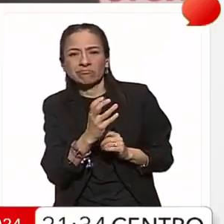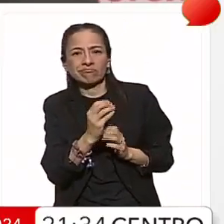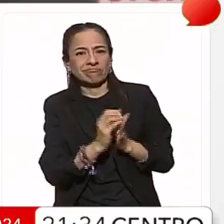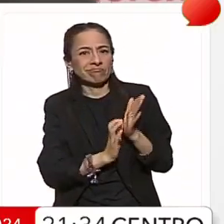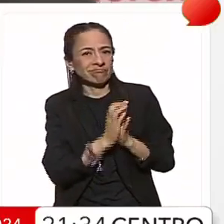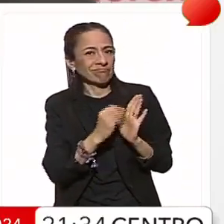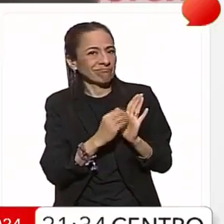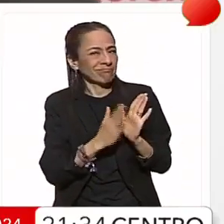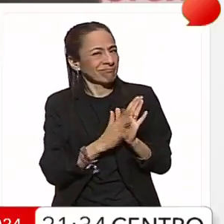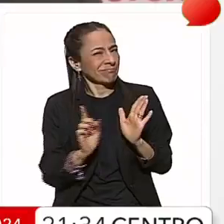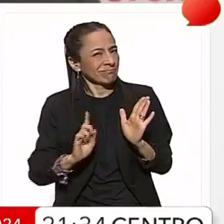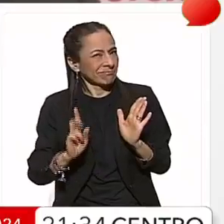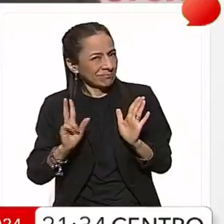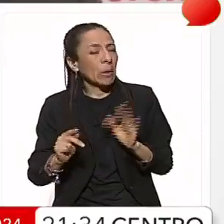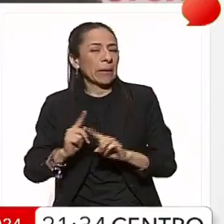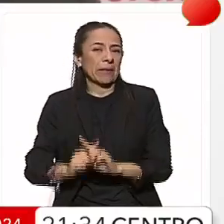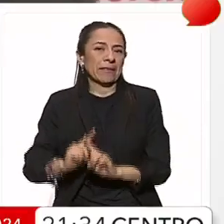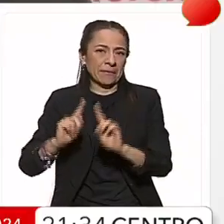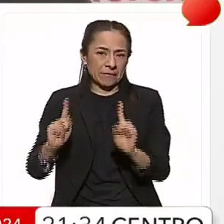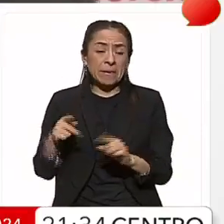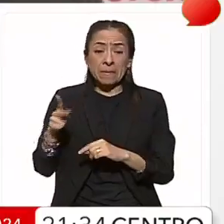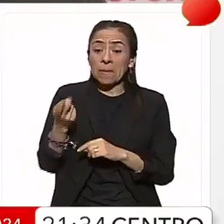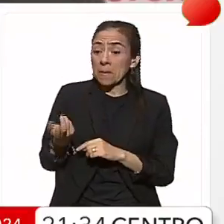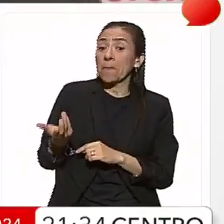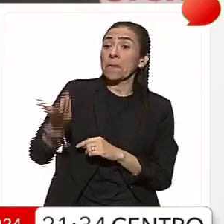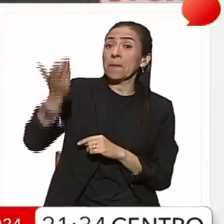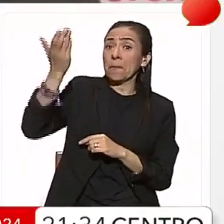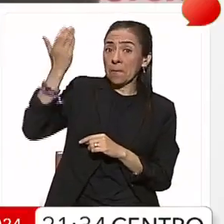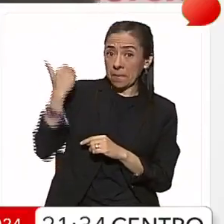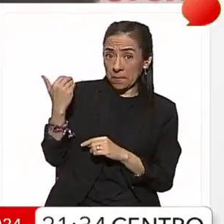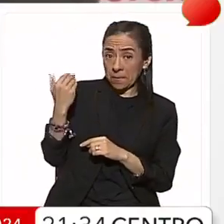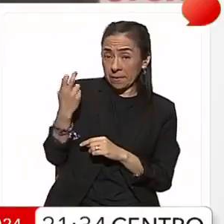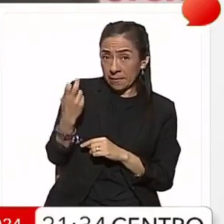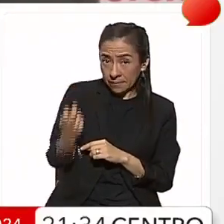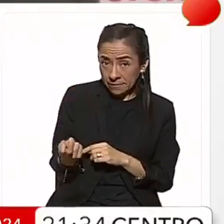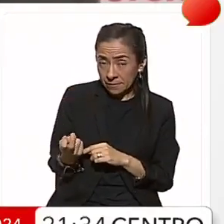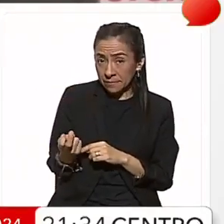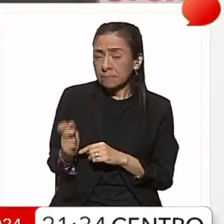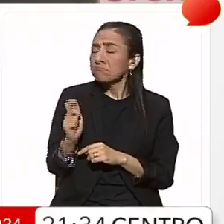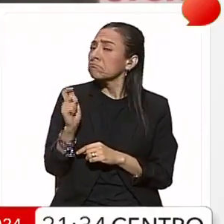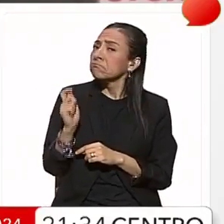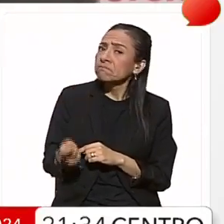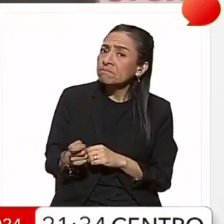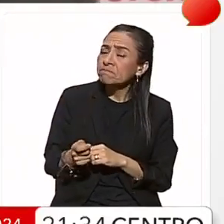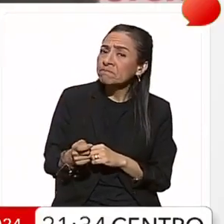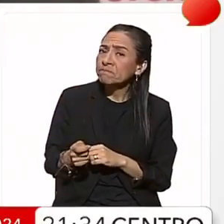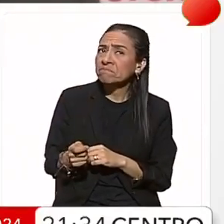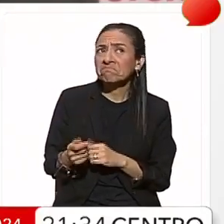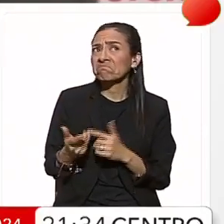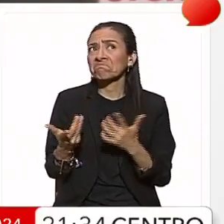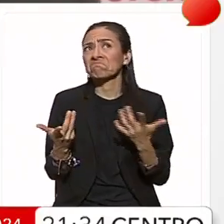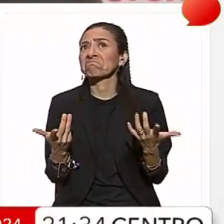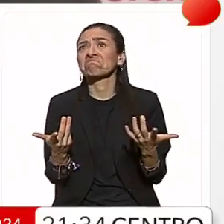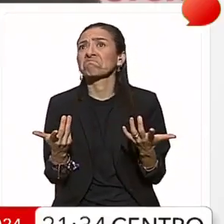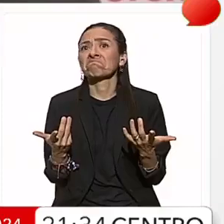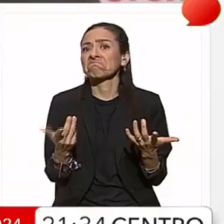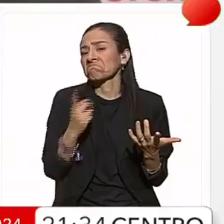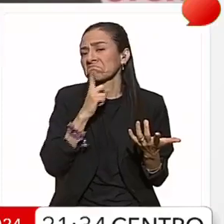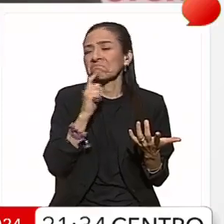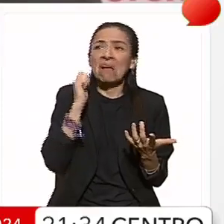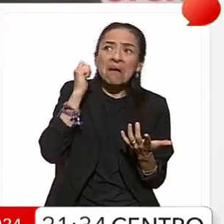Y esas funciones que se ejercieron, no hubo ninguna diferencia, salvo estos sueldos